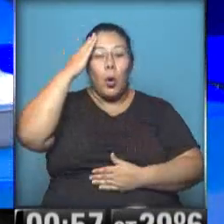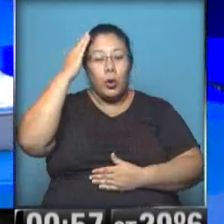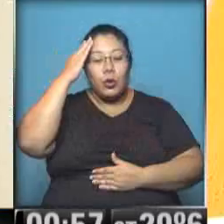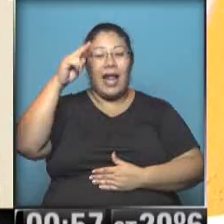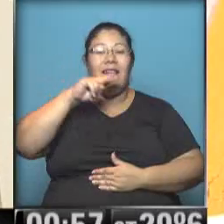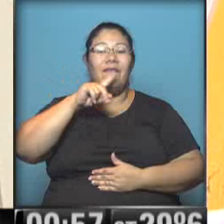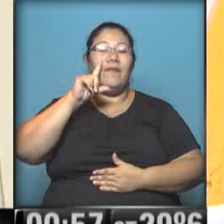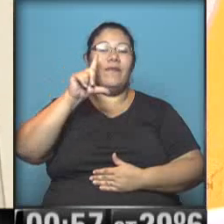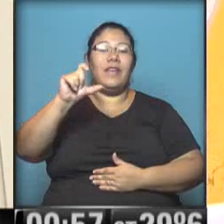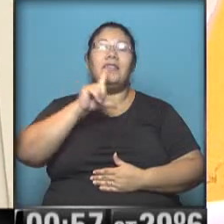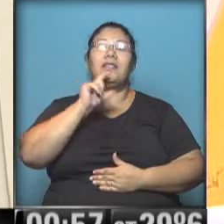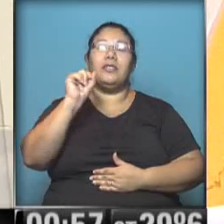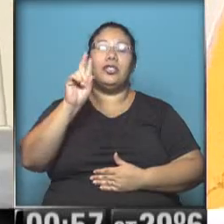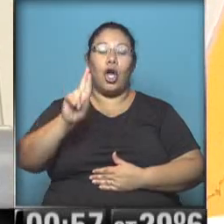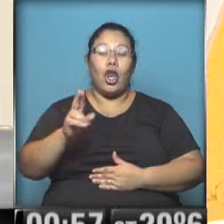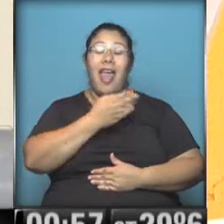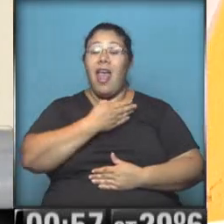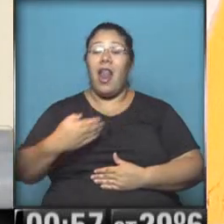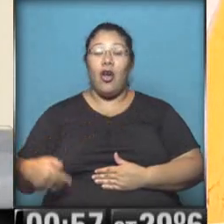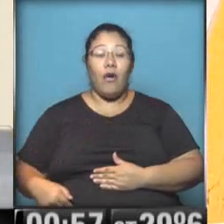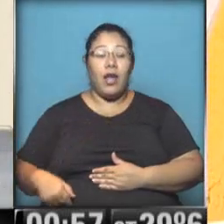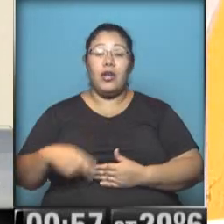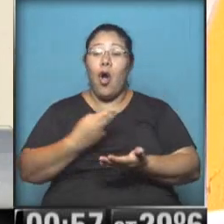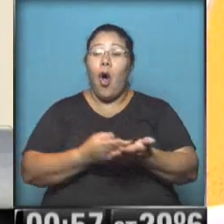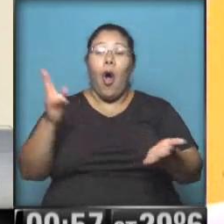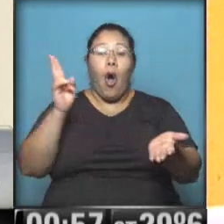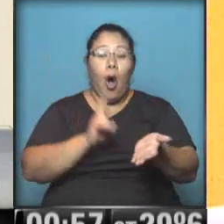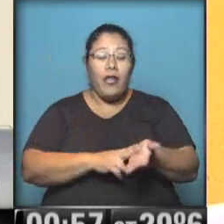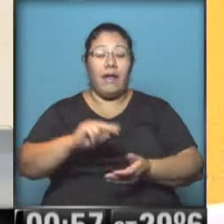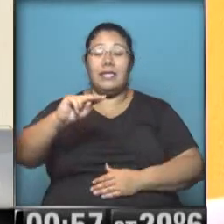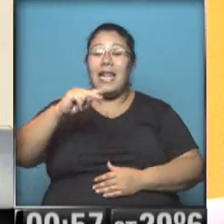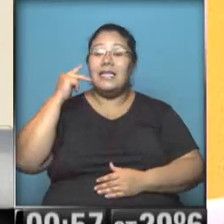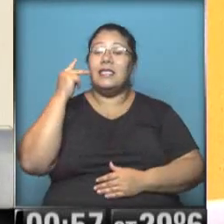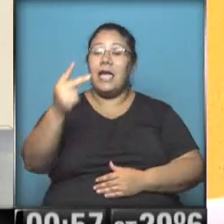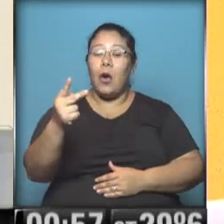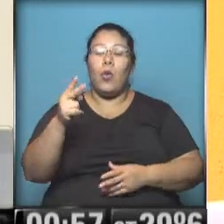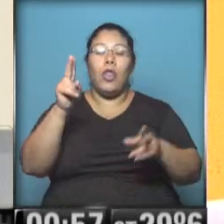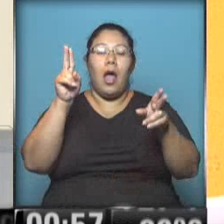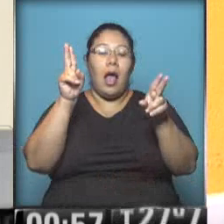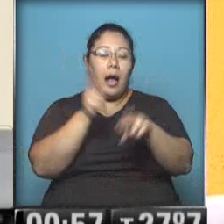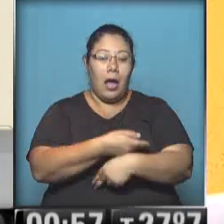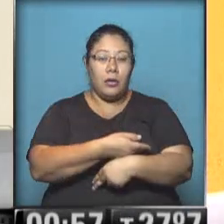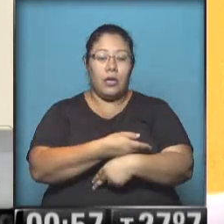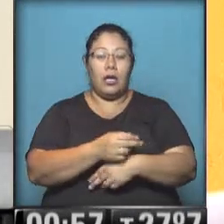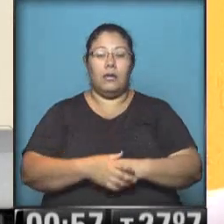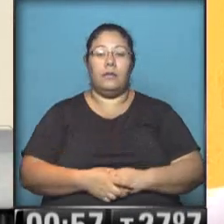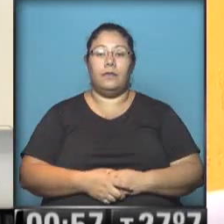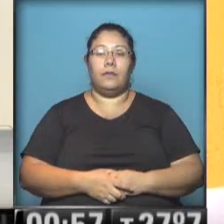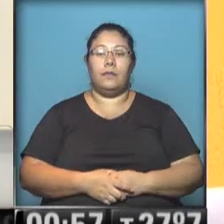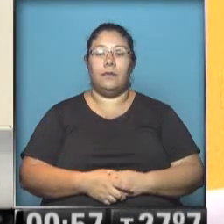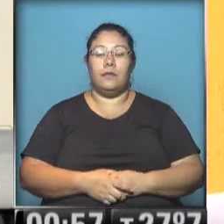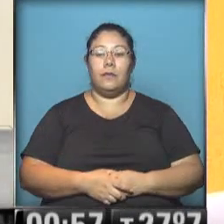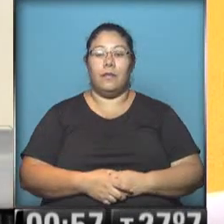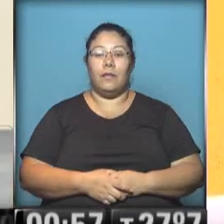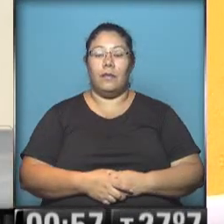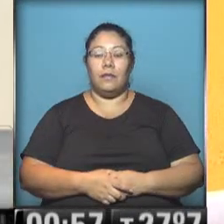ciudad. Tranquilo en el Centro Cultural Víctor Jara, Manega suena así hasta por las mañanas. La gente que lo quiere